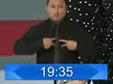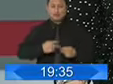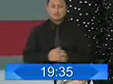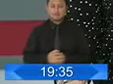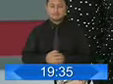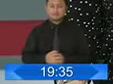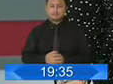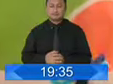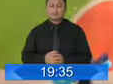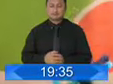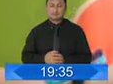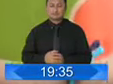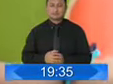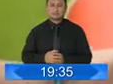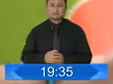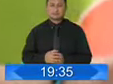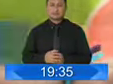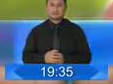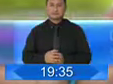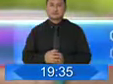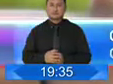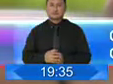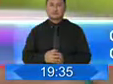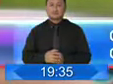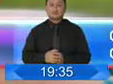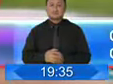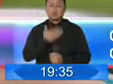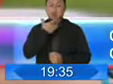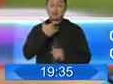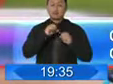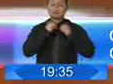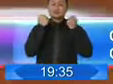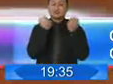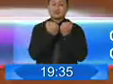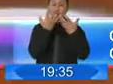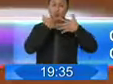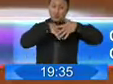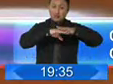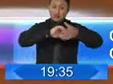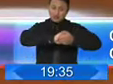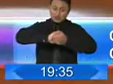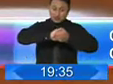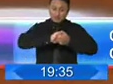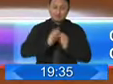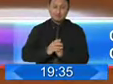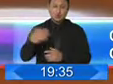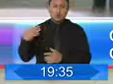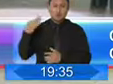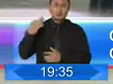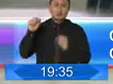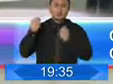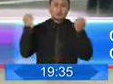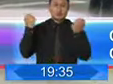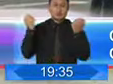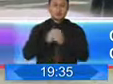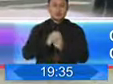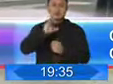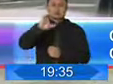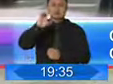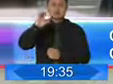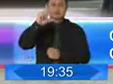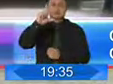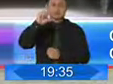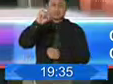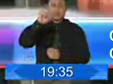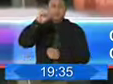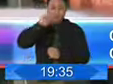pequeños. Por la construcción de una sociedad justa, incluyente y solidaria, cientos de voluntarios de la Fundación Cecilia Rivadeneira